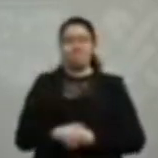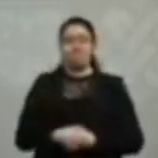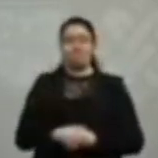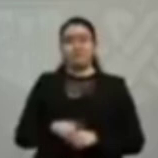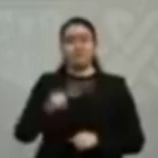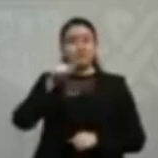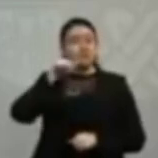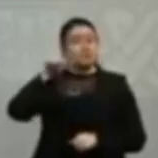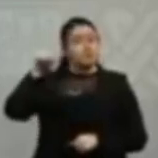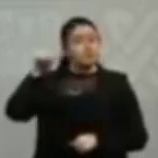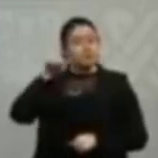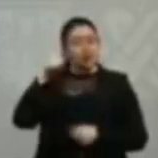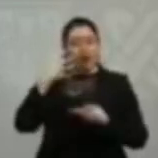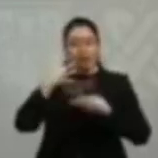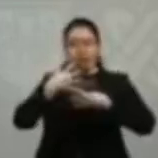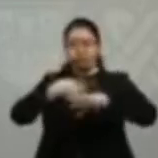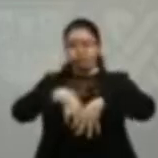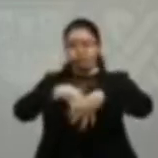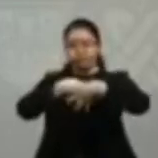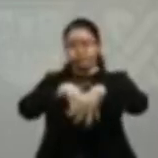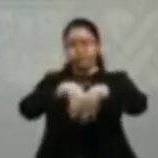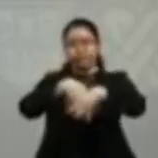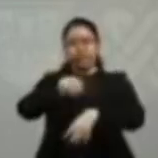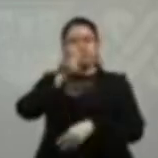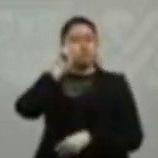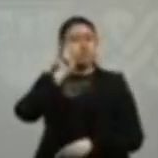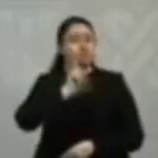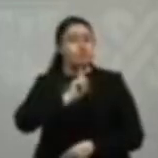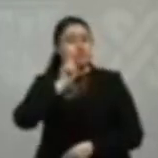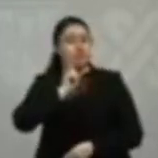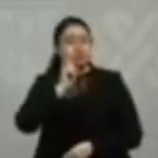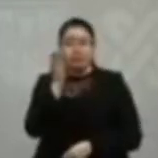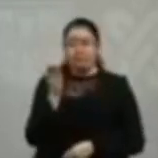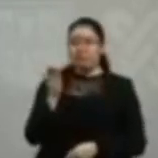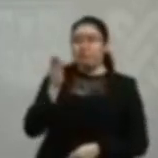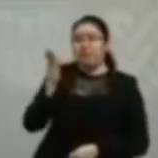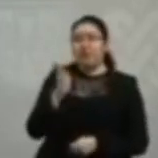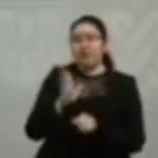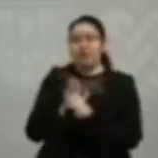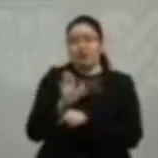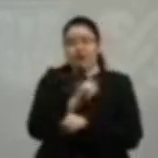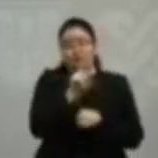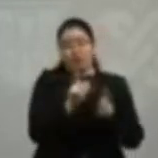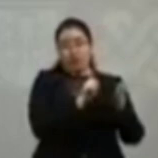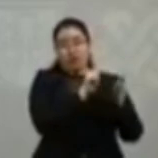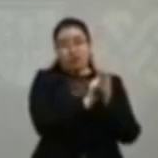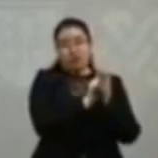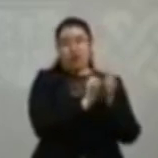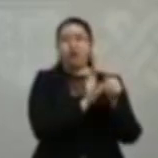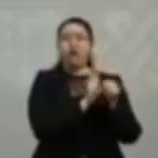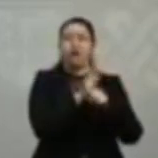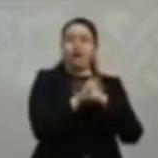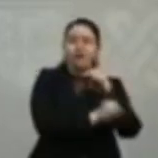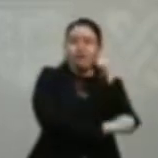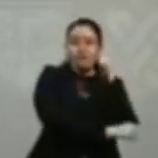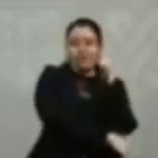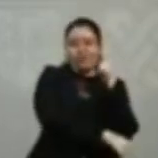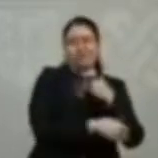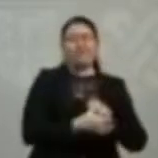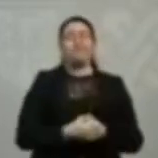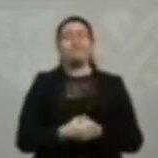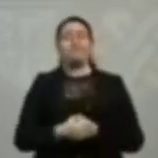una movilización de mujeres que demandan la despenalización del aborto. En